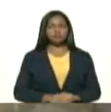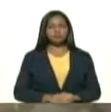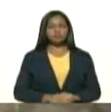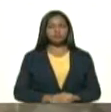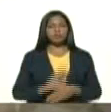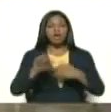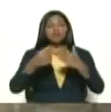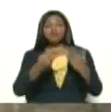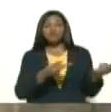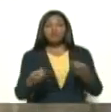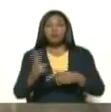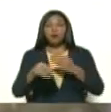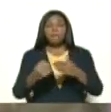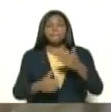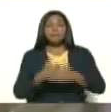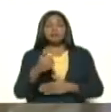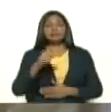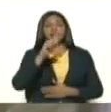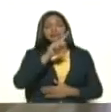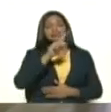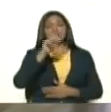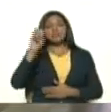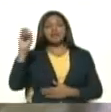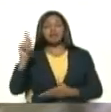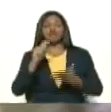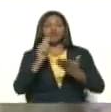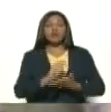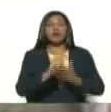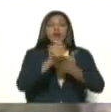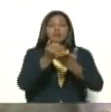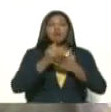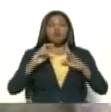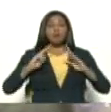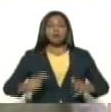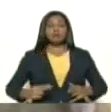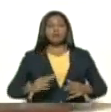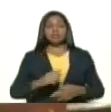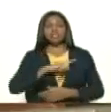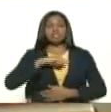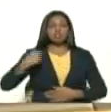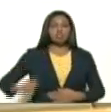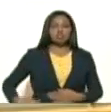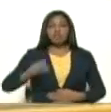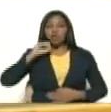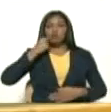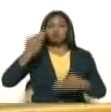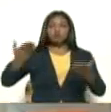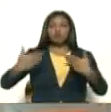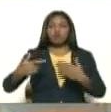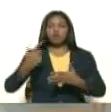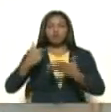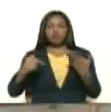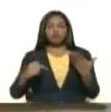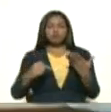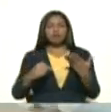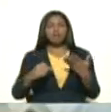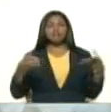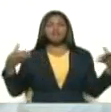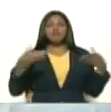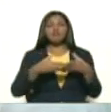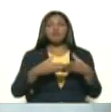Hasta el recibimiento de más de 100 toneladas de ayuda humanitaria proveniente de China y Rusia, con insumos de equipos